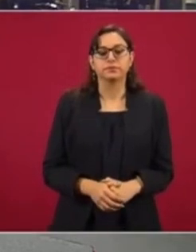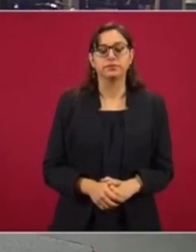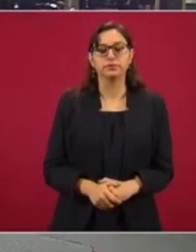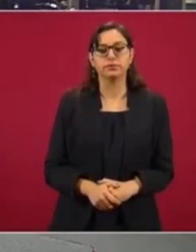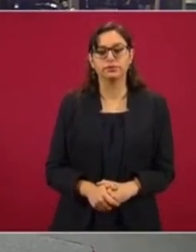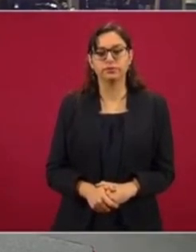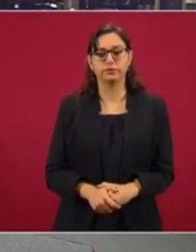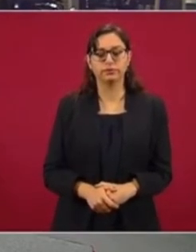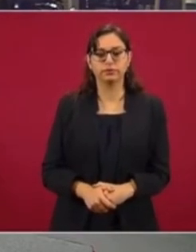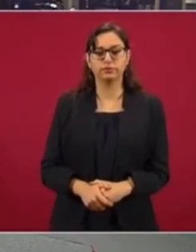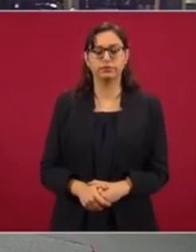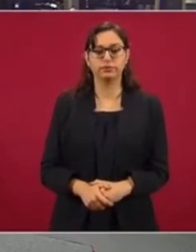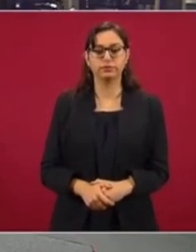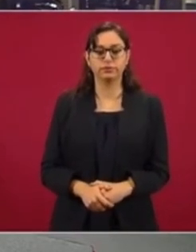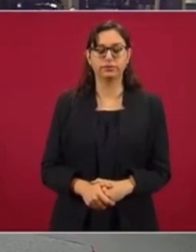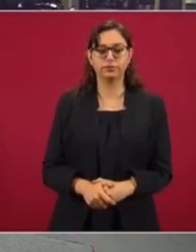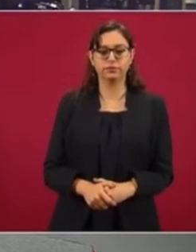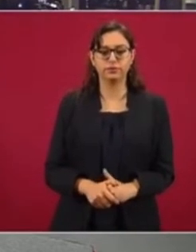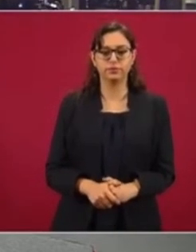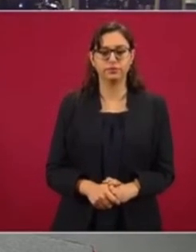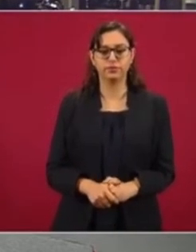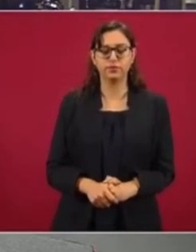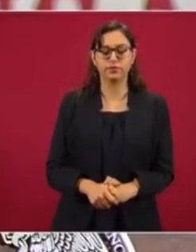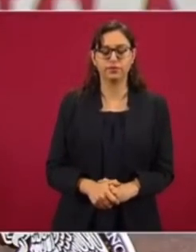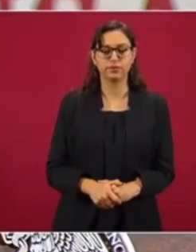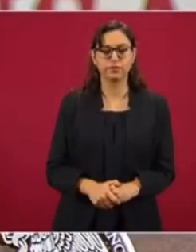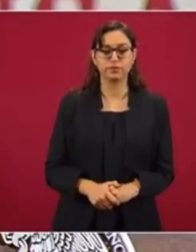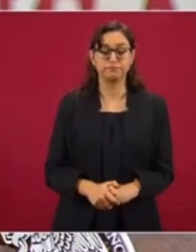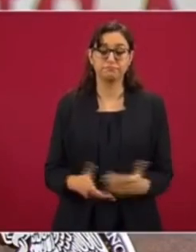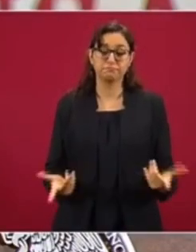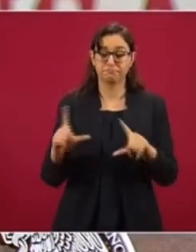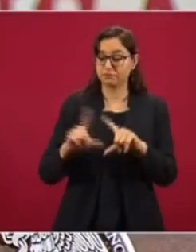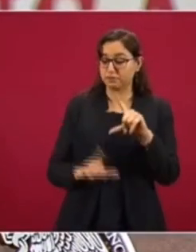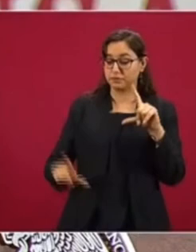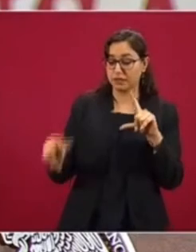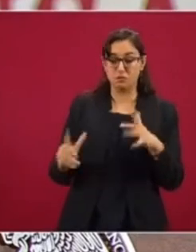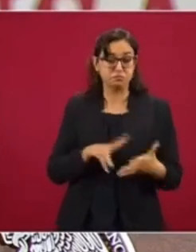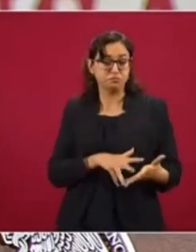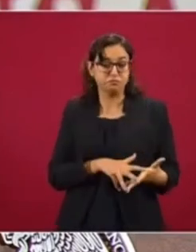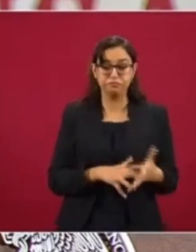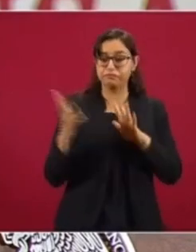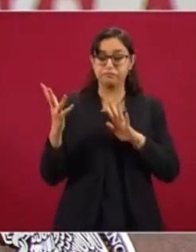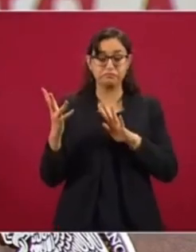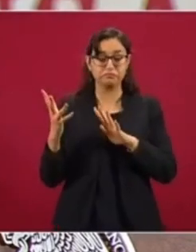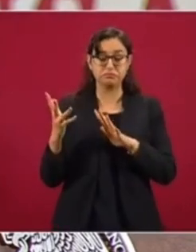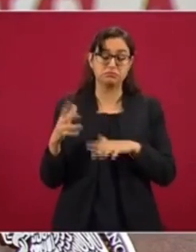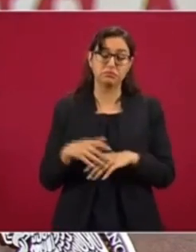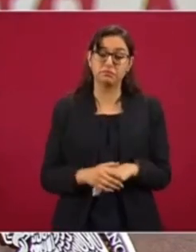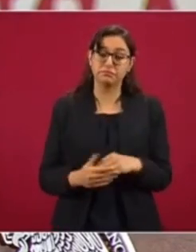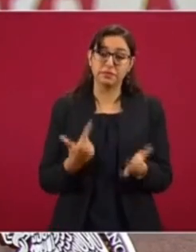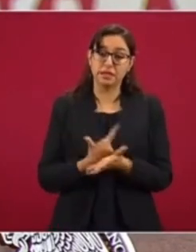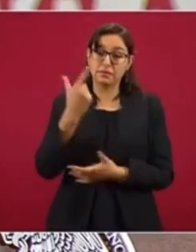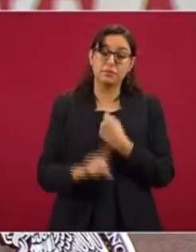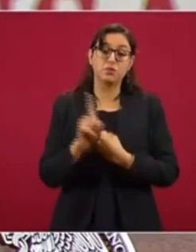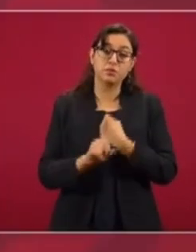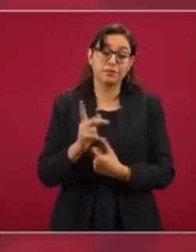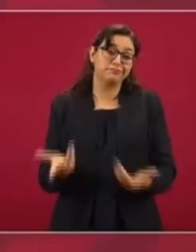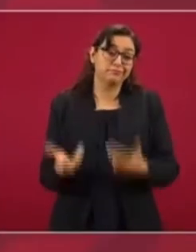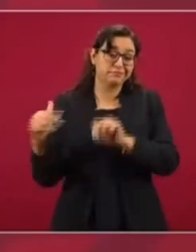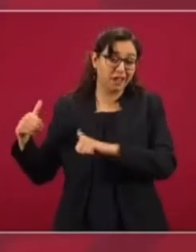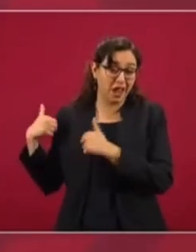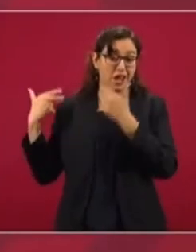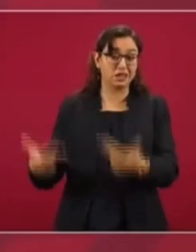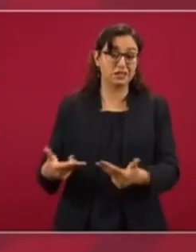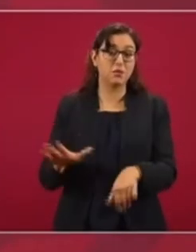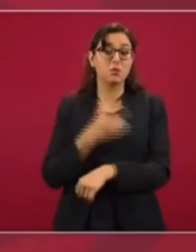Estamos enfrentando la violencia que se heredó por las malas políticas públicas que